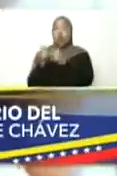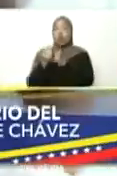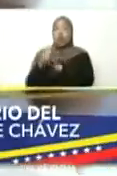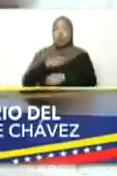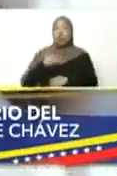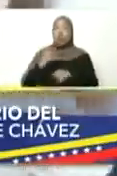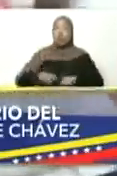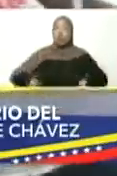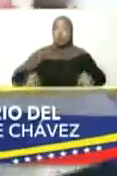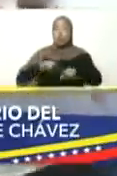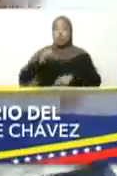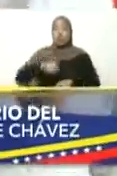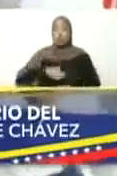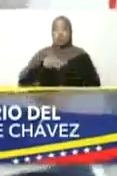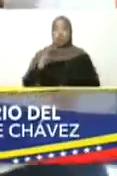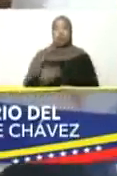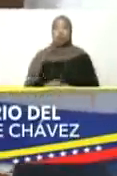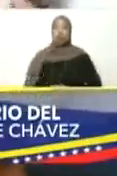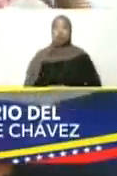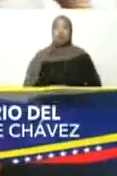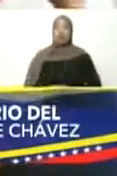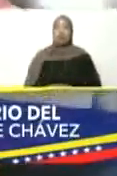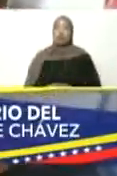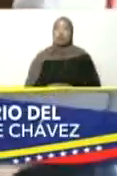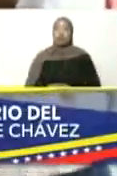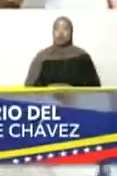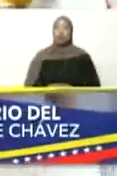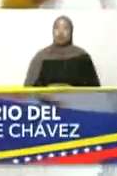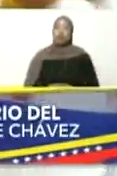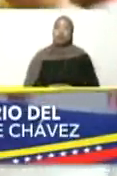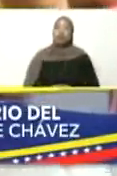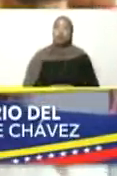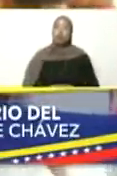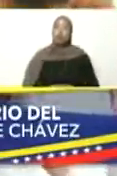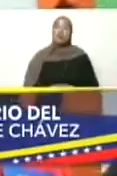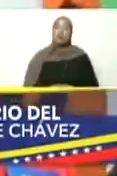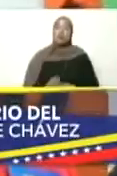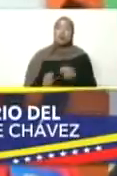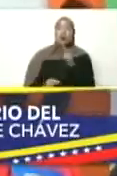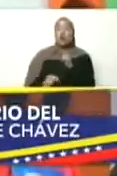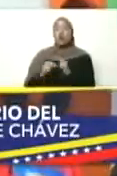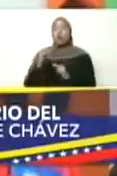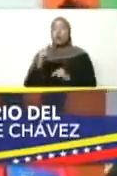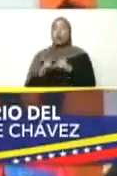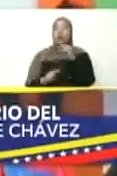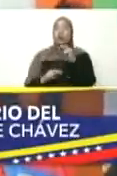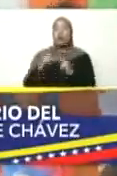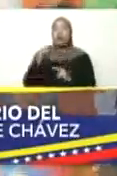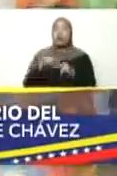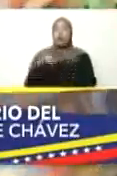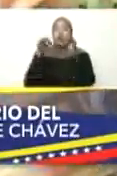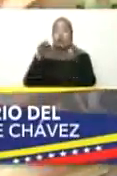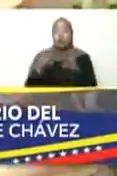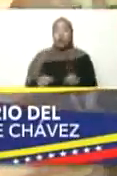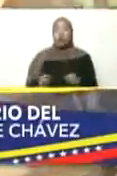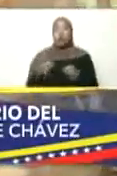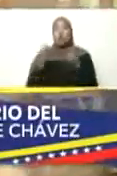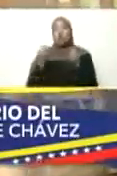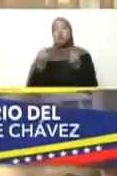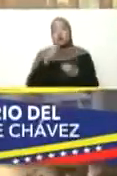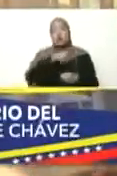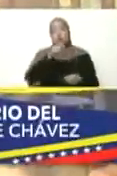artículos. Nosotros ponemos la mano de obra, presidente. Correcto. Nosotros ustedes ponemos la mano de obra. Autoconstrucción, y estoy seguro que van a hacer